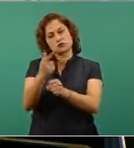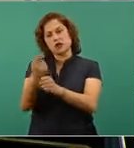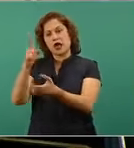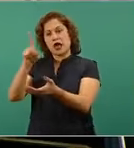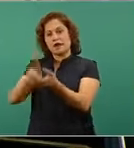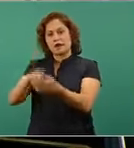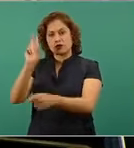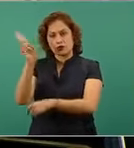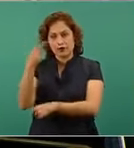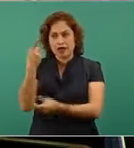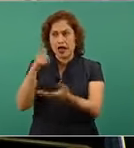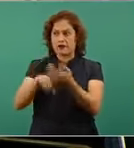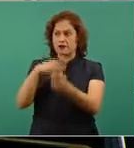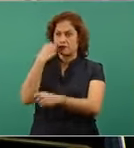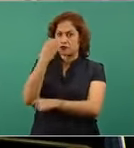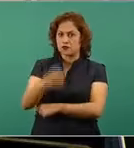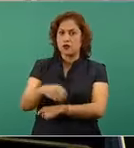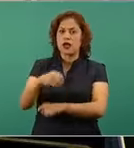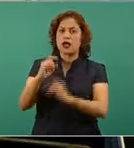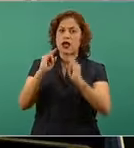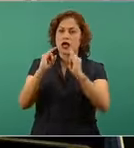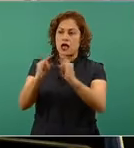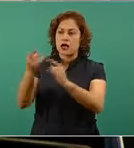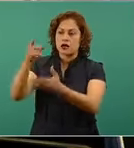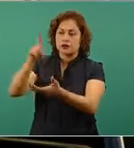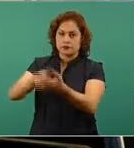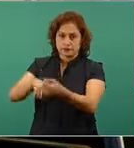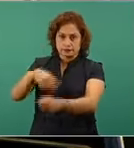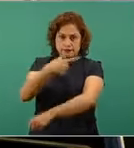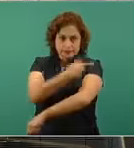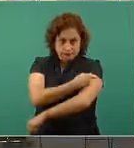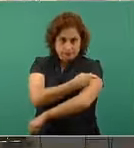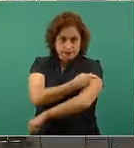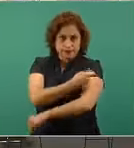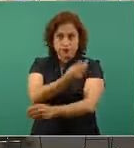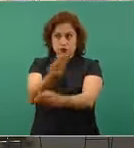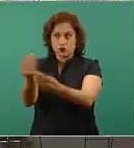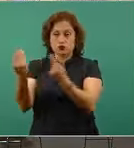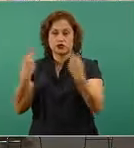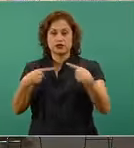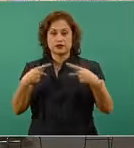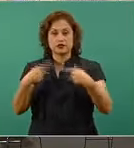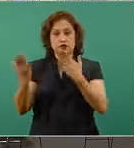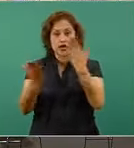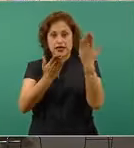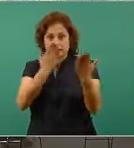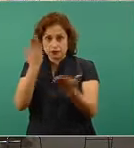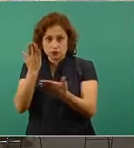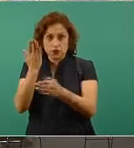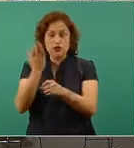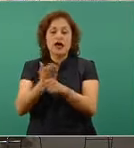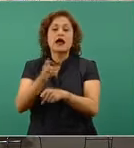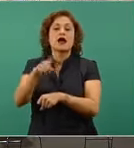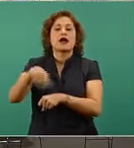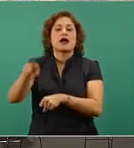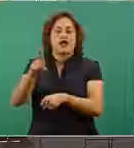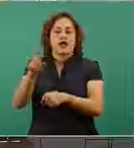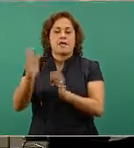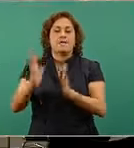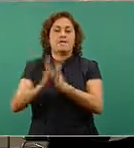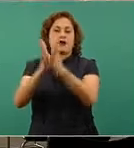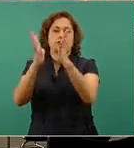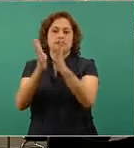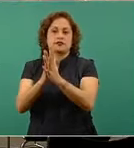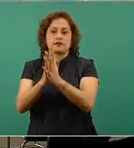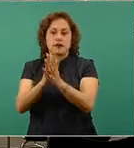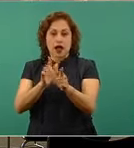y escuelas y que muchos de los estudiantes participan, no tanto en la brigada, sino como guías,